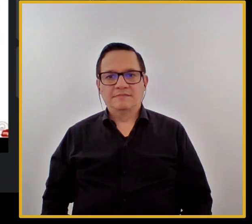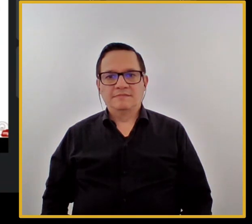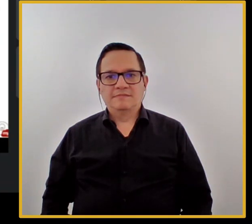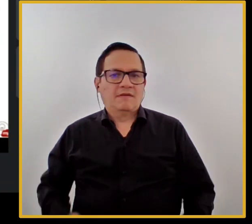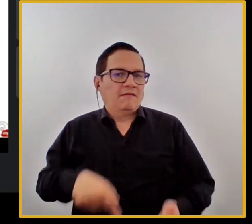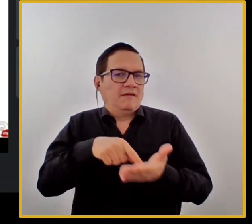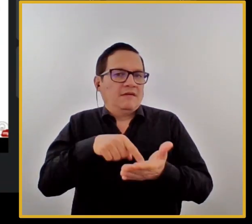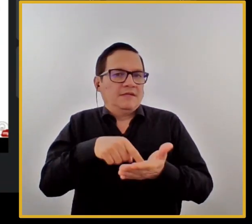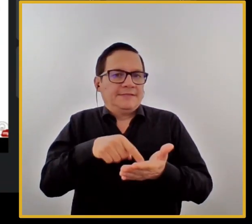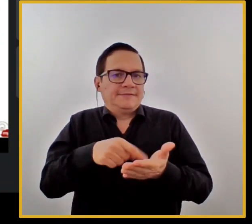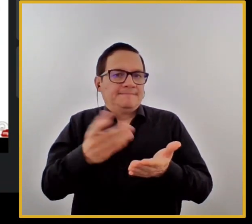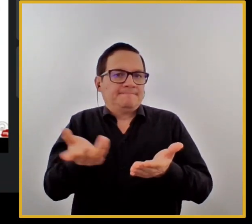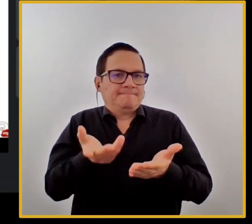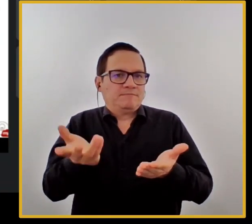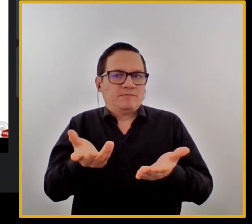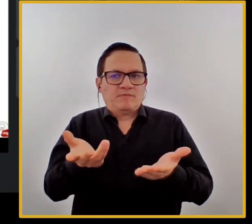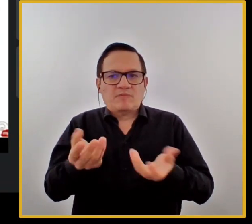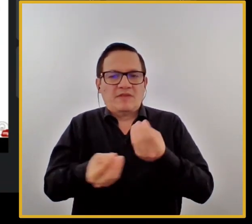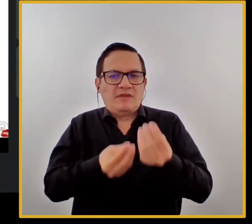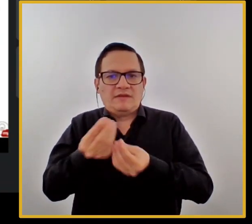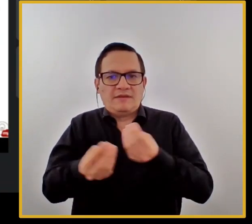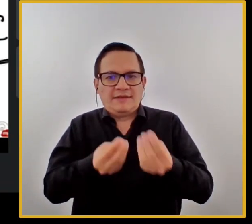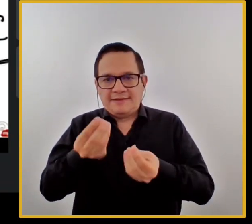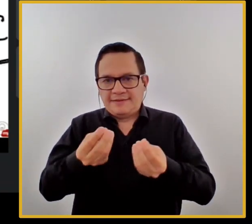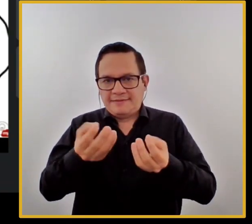Porque allí allí ya quedaría